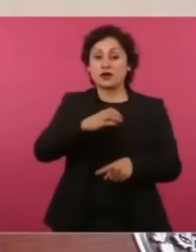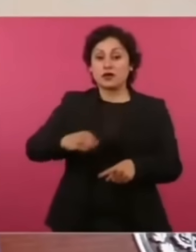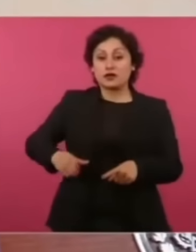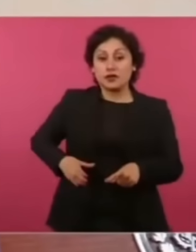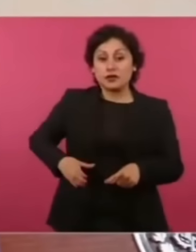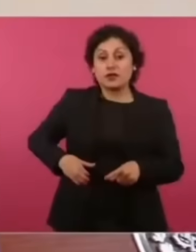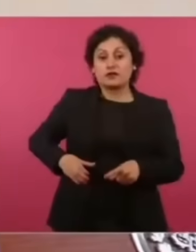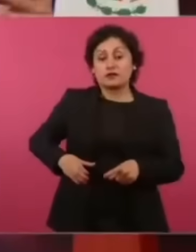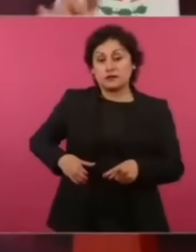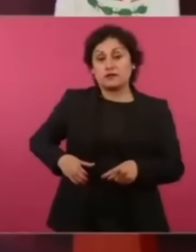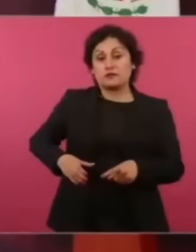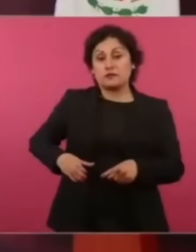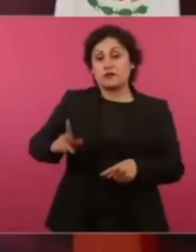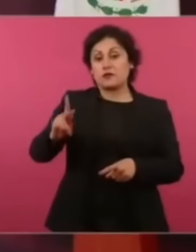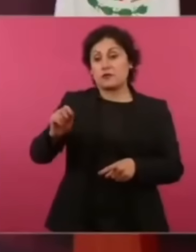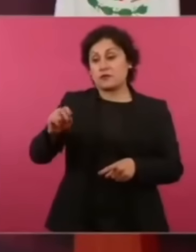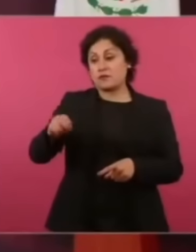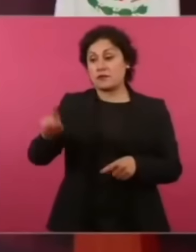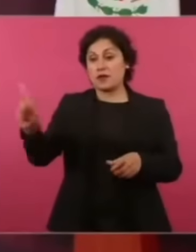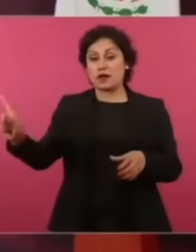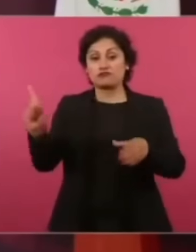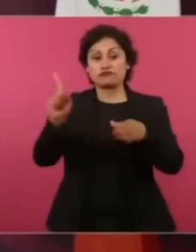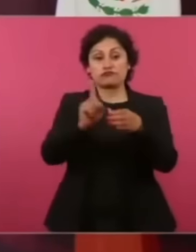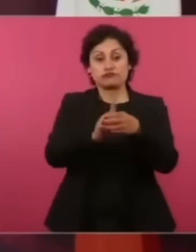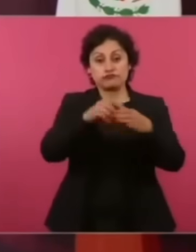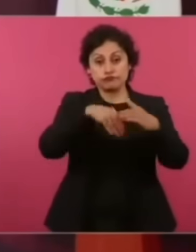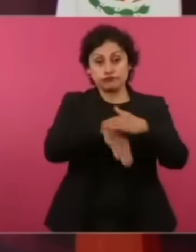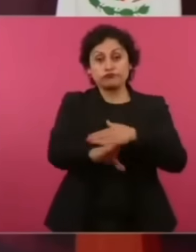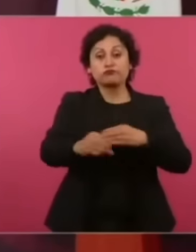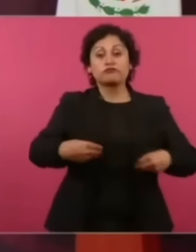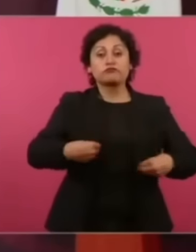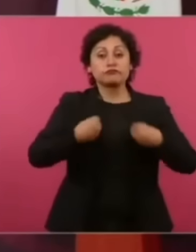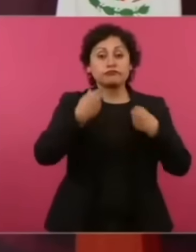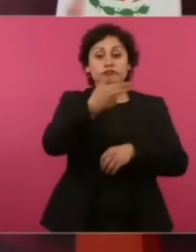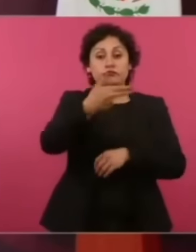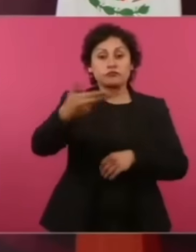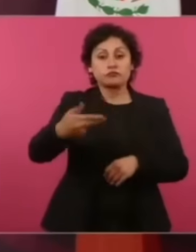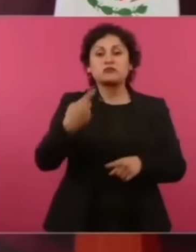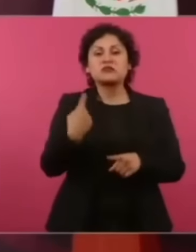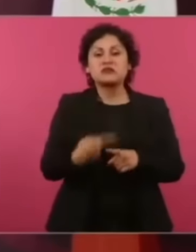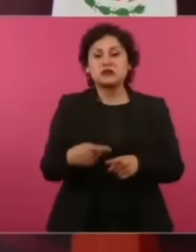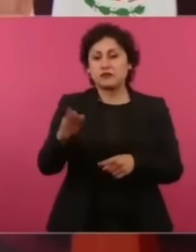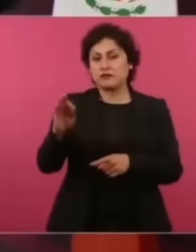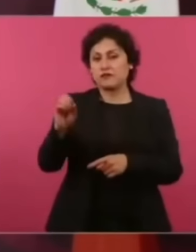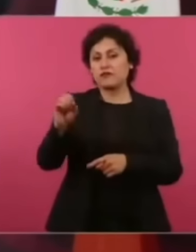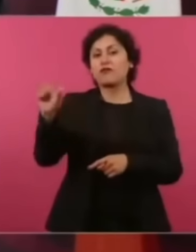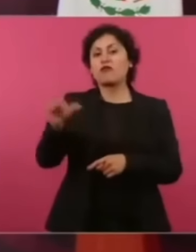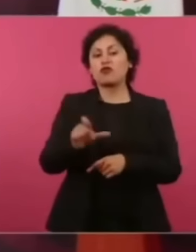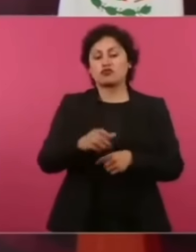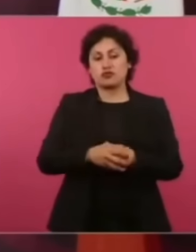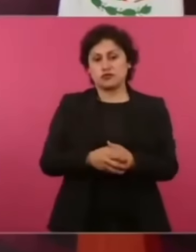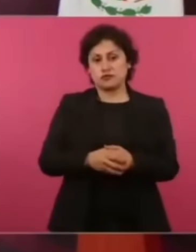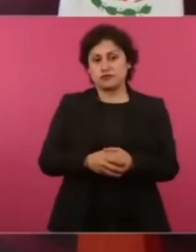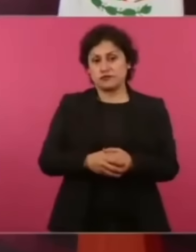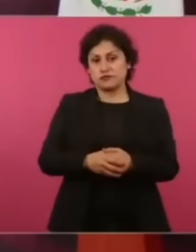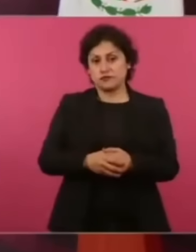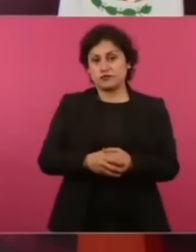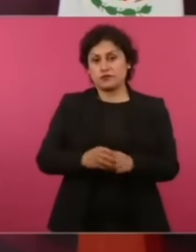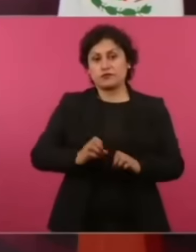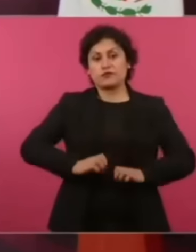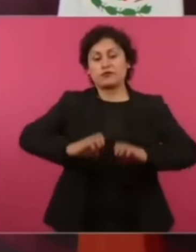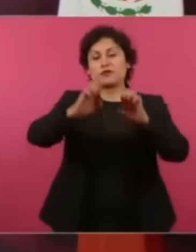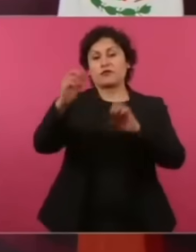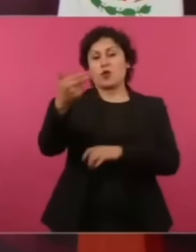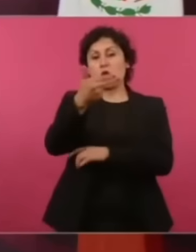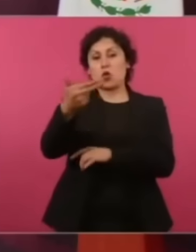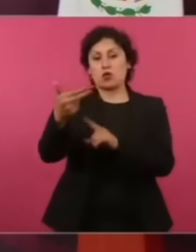ese entonces Vicente Fox, en el hotel que está donde antes era la Glorieta